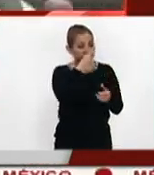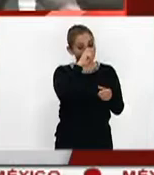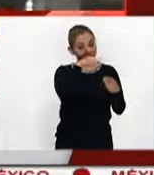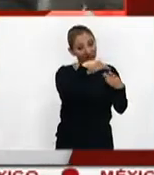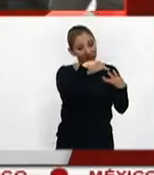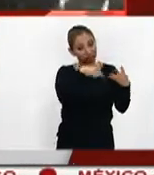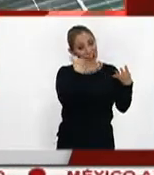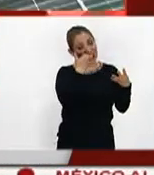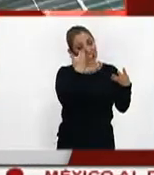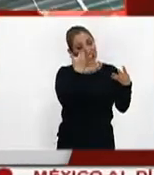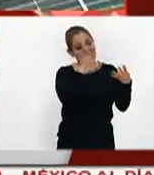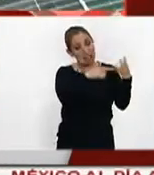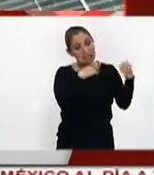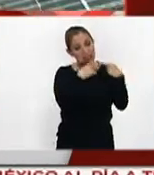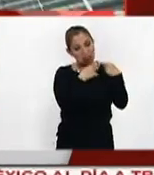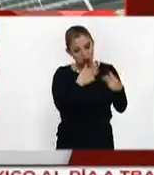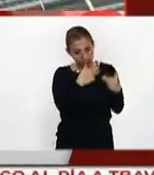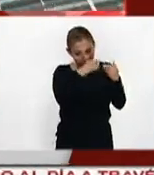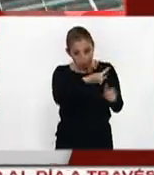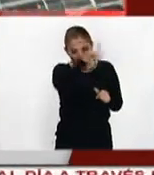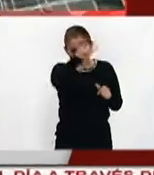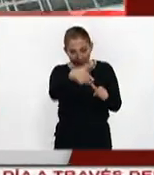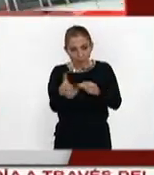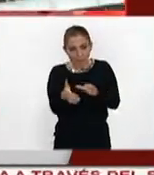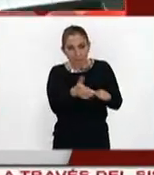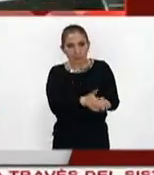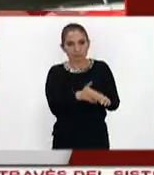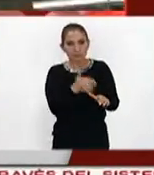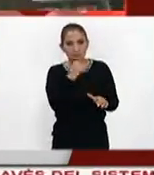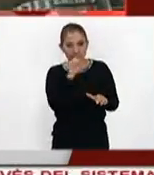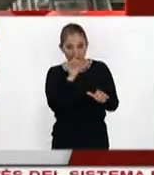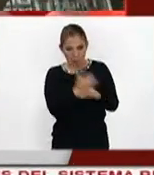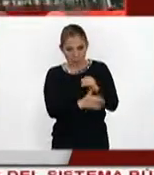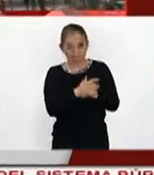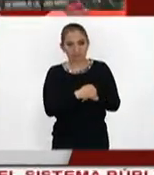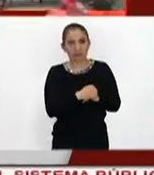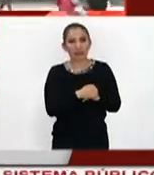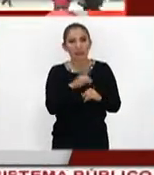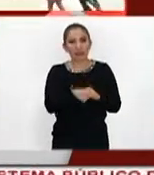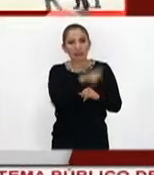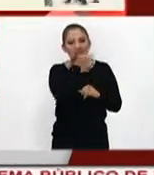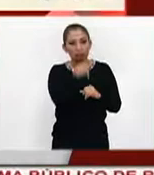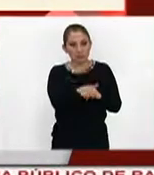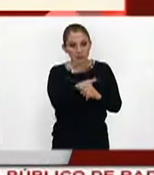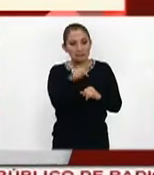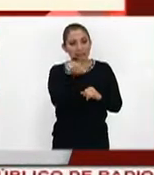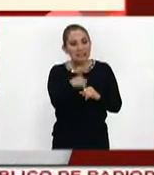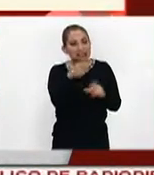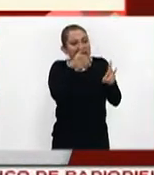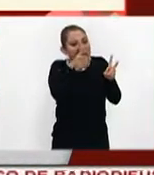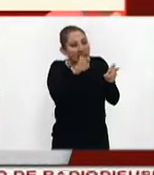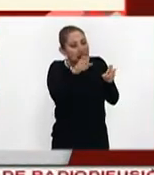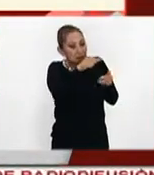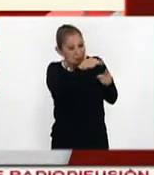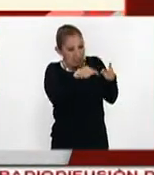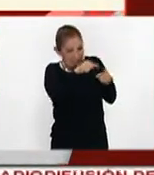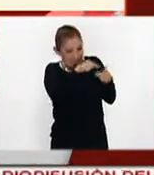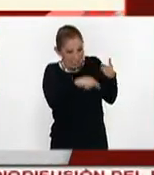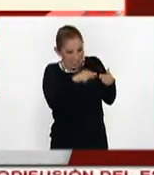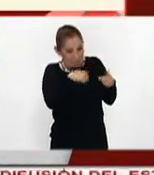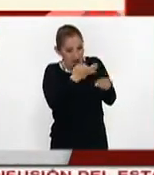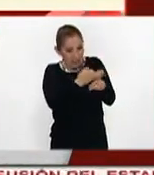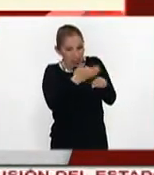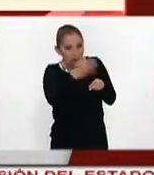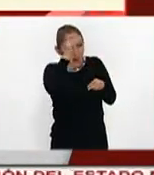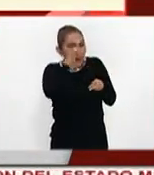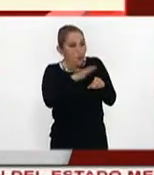exigencias durante estas negociaciones. Posteriormente, solo termino con eso. Posteriormente, estos temas, los temas a los que